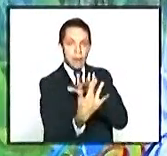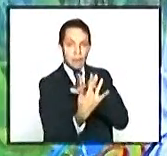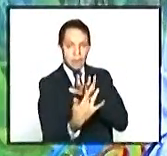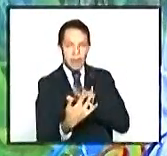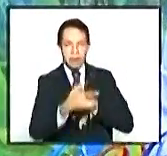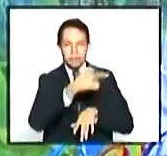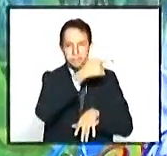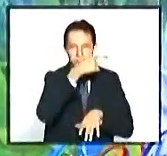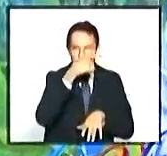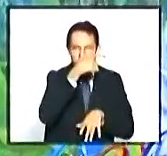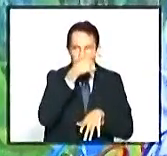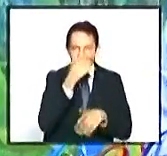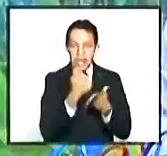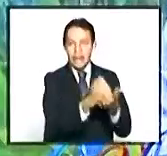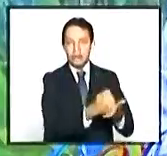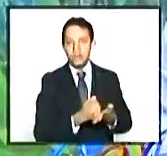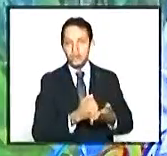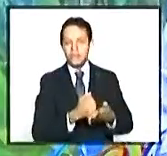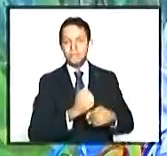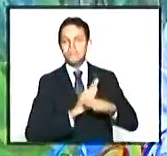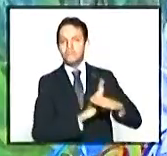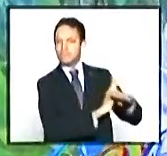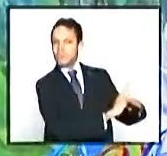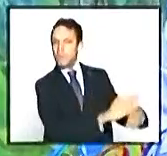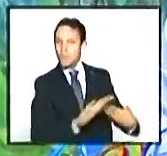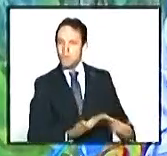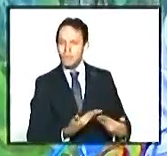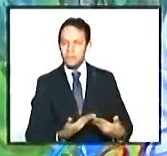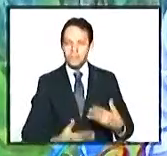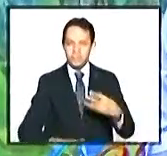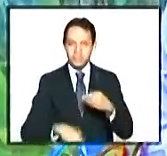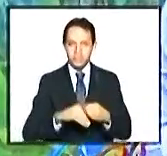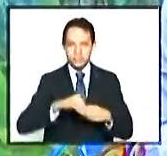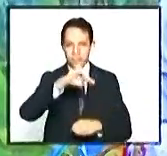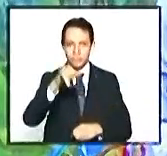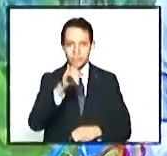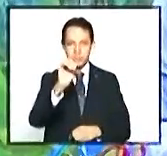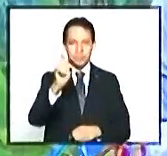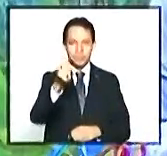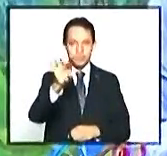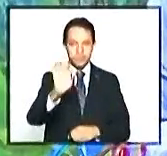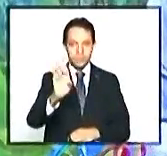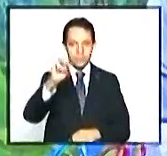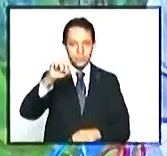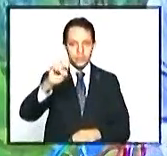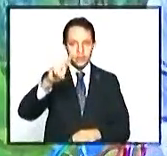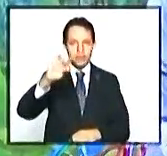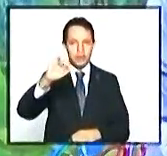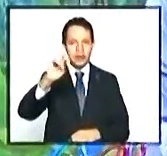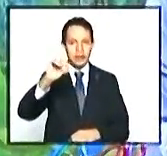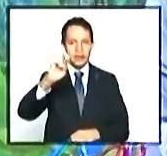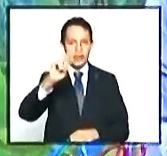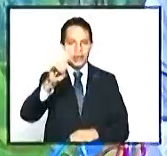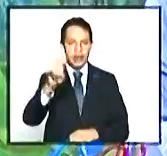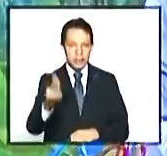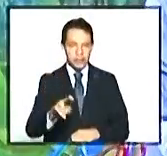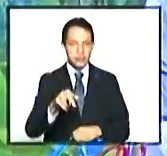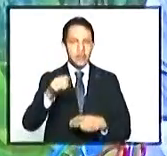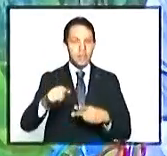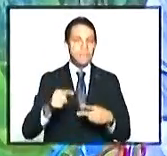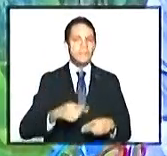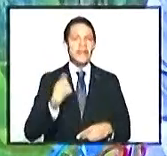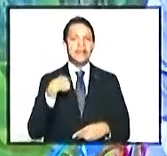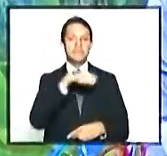adicciones. Estará hablando el doctor José Martínez Nieto de España sobre